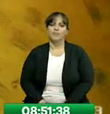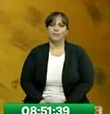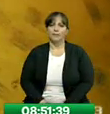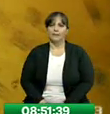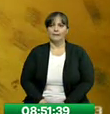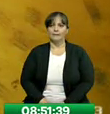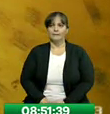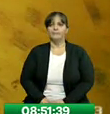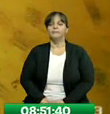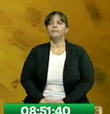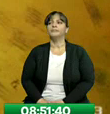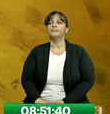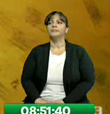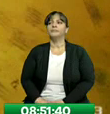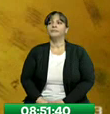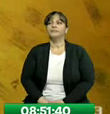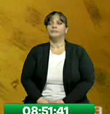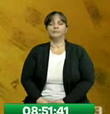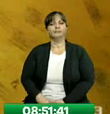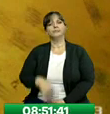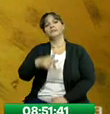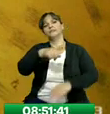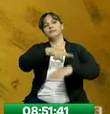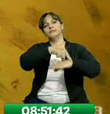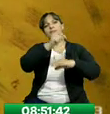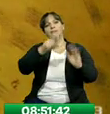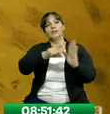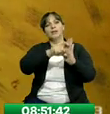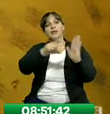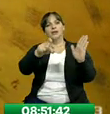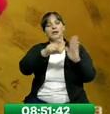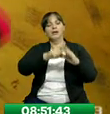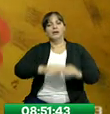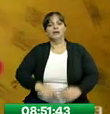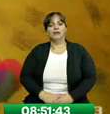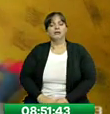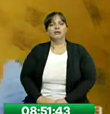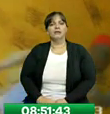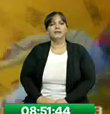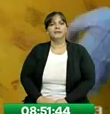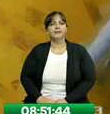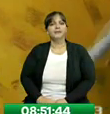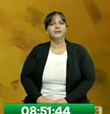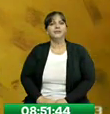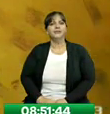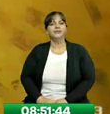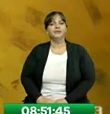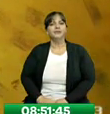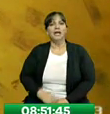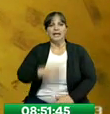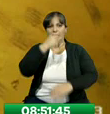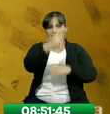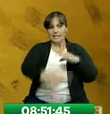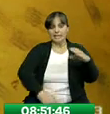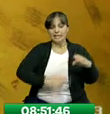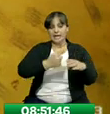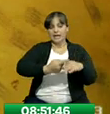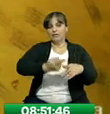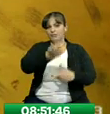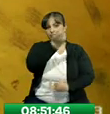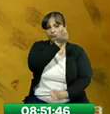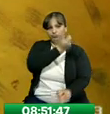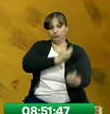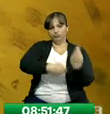con su sola presencia y el sonido de las motos causaron pánico entre los usuarios de un local de venta de neumáticos eran